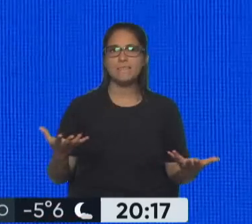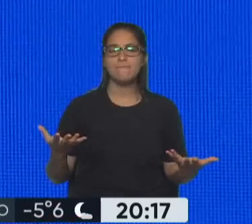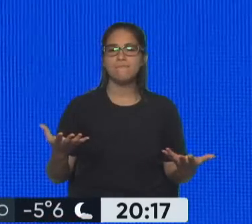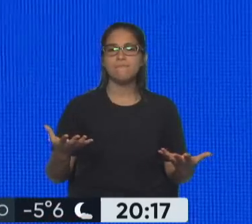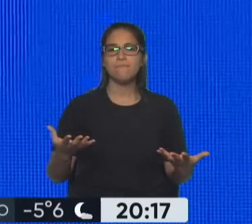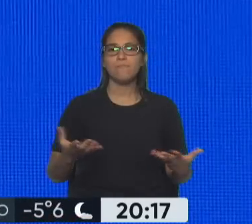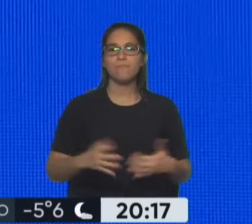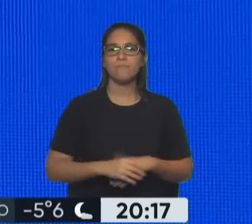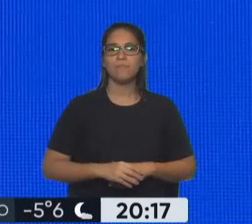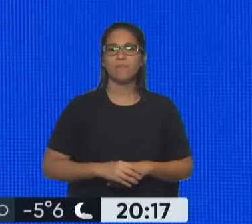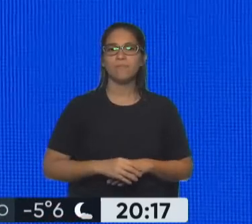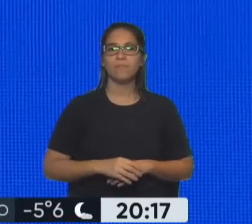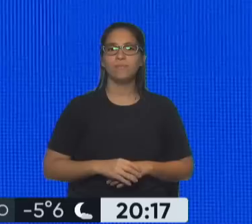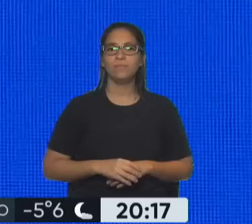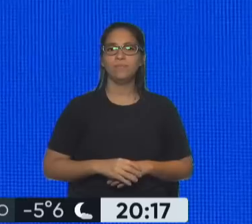que